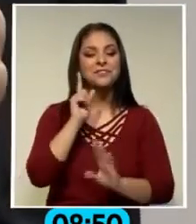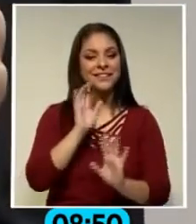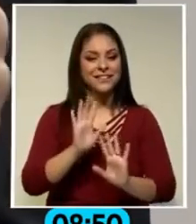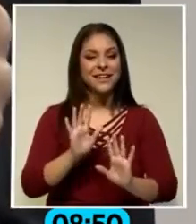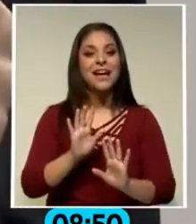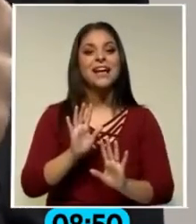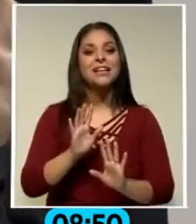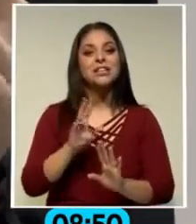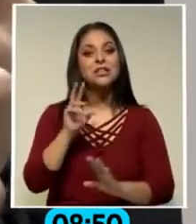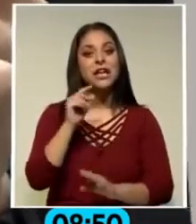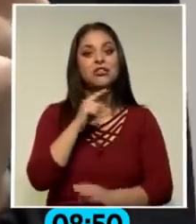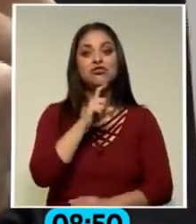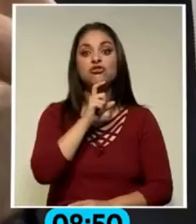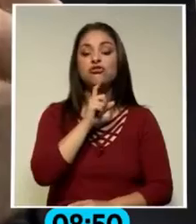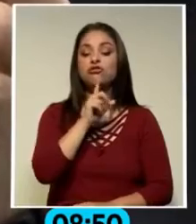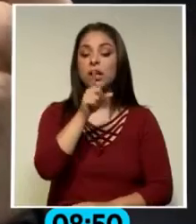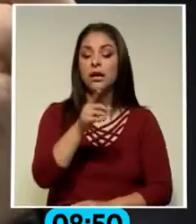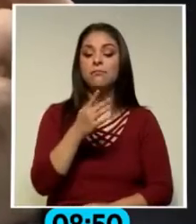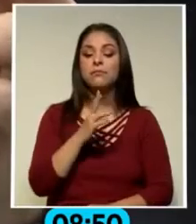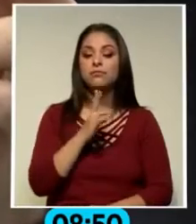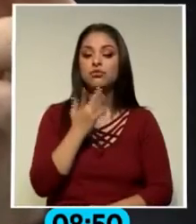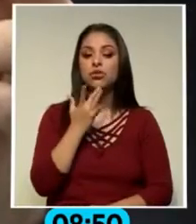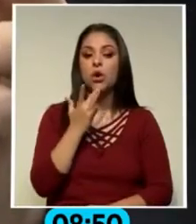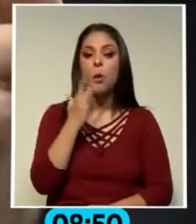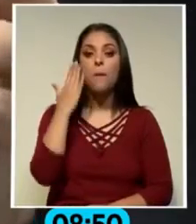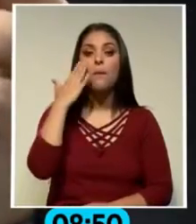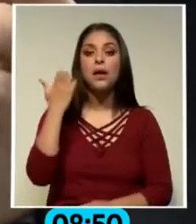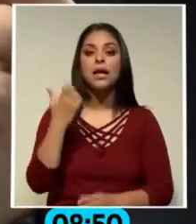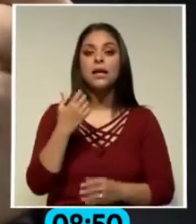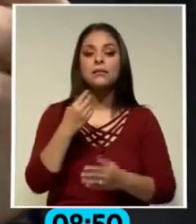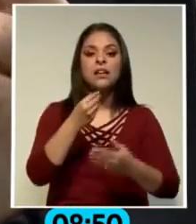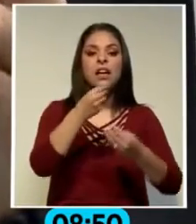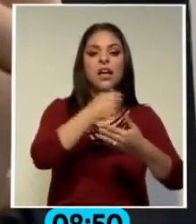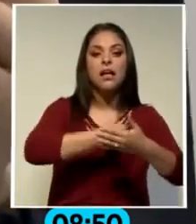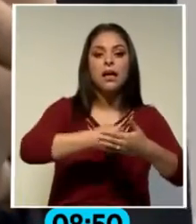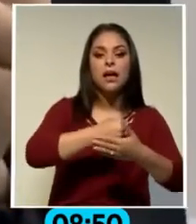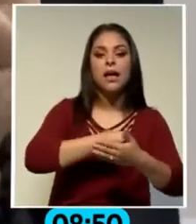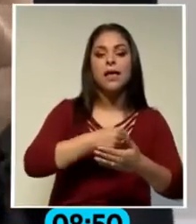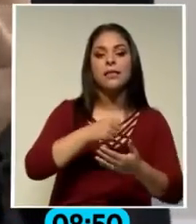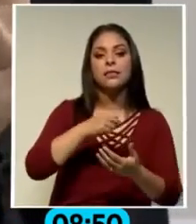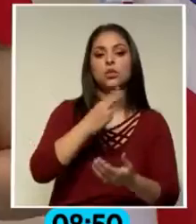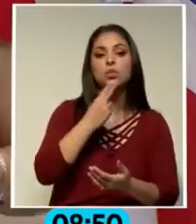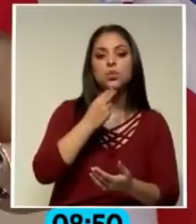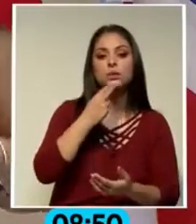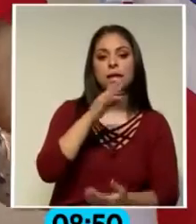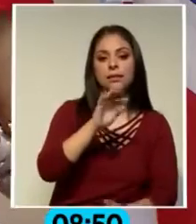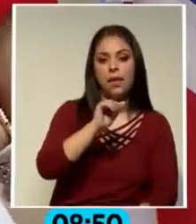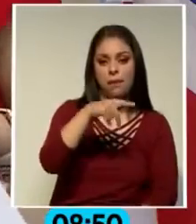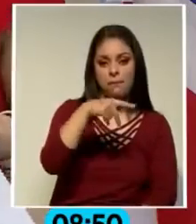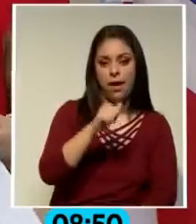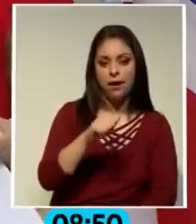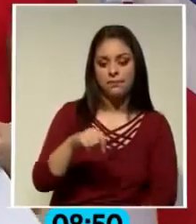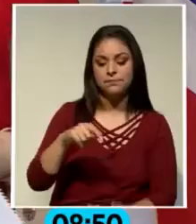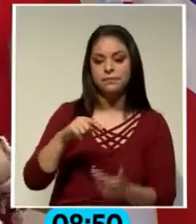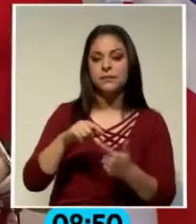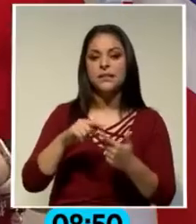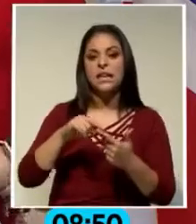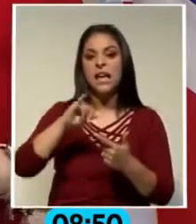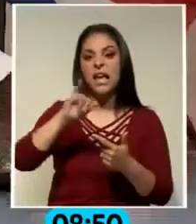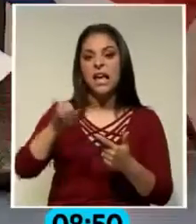Está hecha a base de tapa de dulce, jengibre y limón. Y dice que normalmente la acompaña un buen rice and